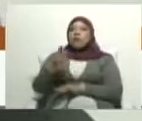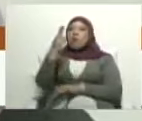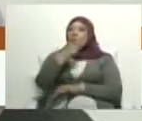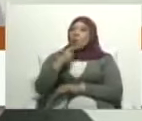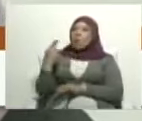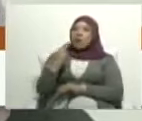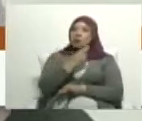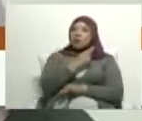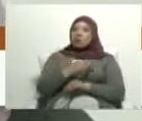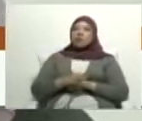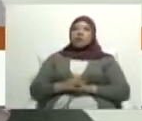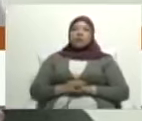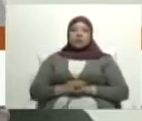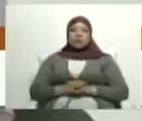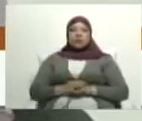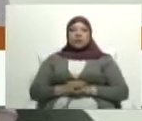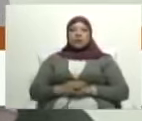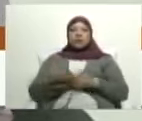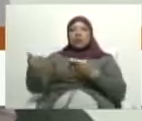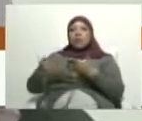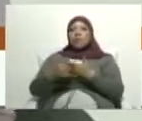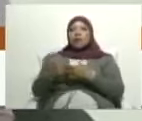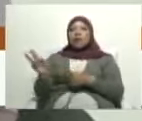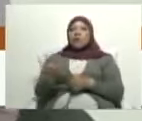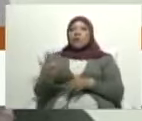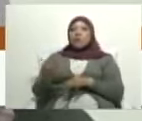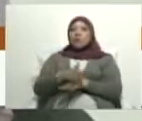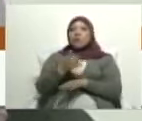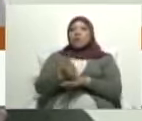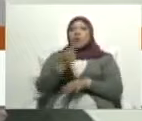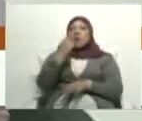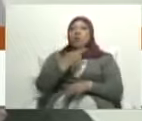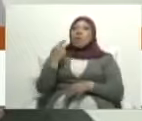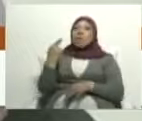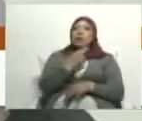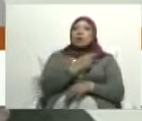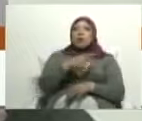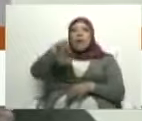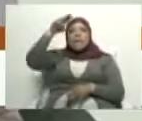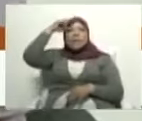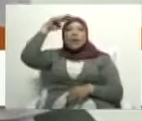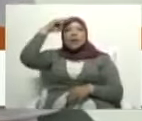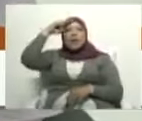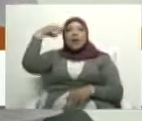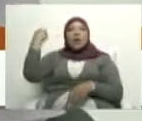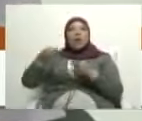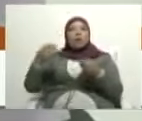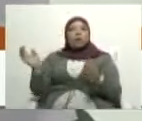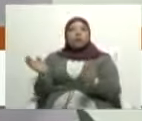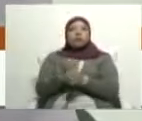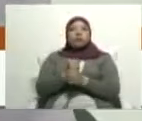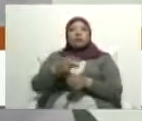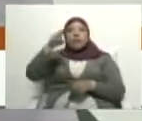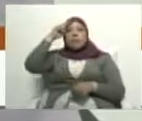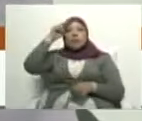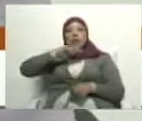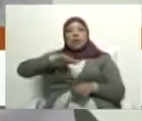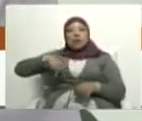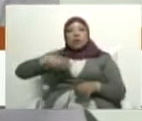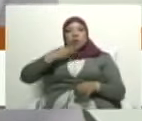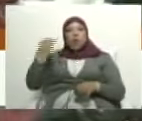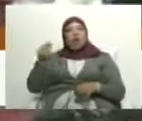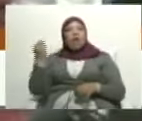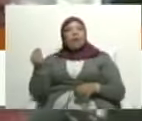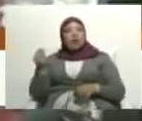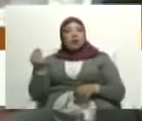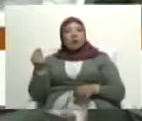ocupación. Cuando invaden un país, la primera ocupación es la ocupación mental. ¿Cómo apoderarse de la mente de nuestros jóvenes, de nuestras